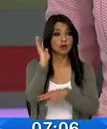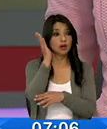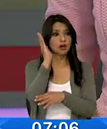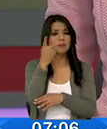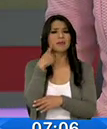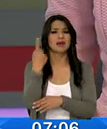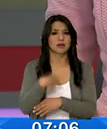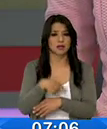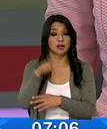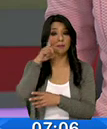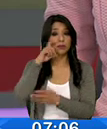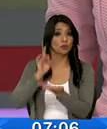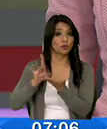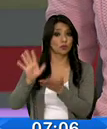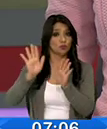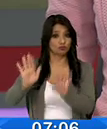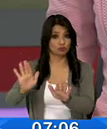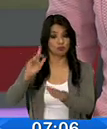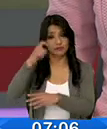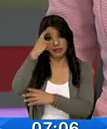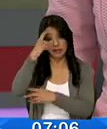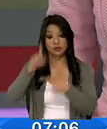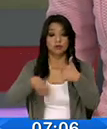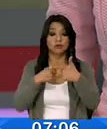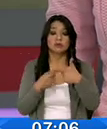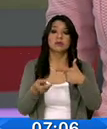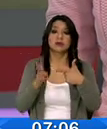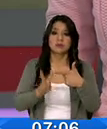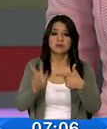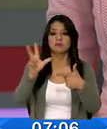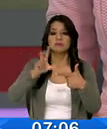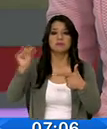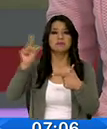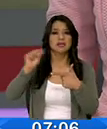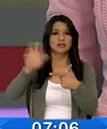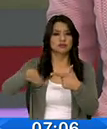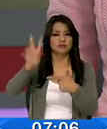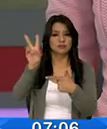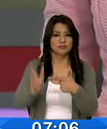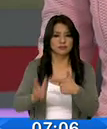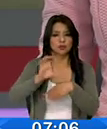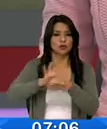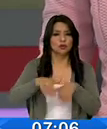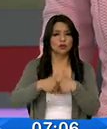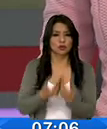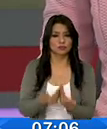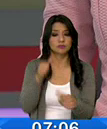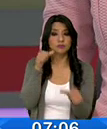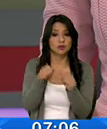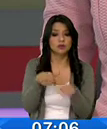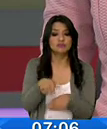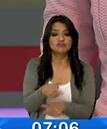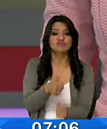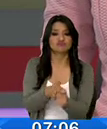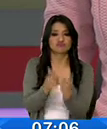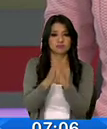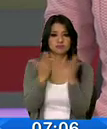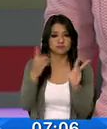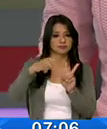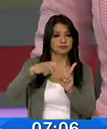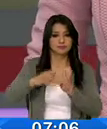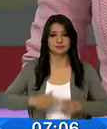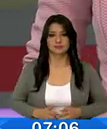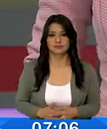buscar la salida de Nicolás Maduro del poder y la situación de los ciudadanos venezolanos en el Ecuador. Recuerde, la cita es en pocos momentos en el Comercio